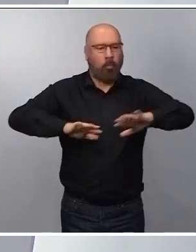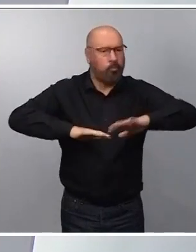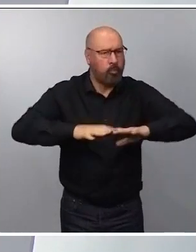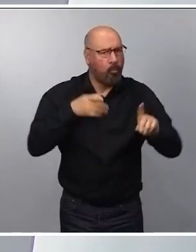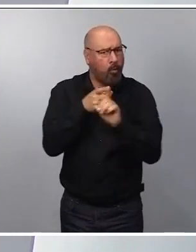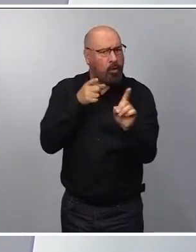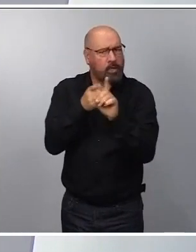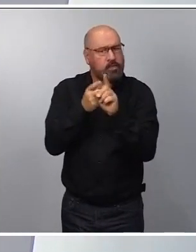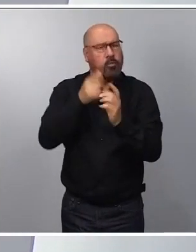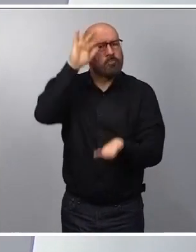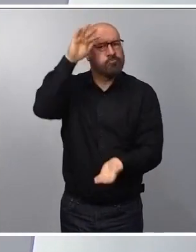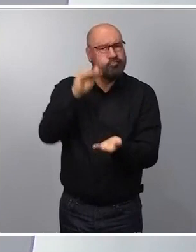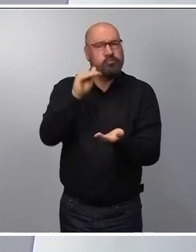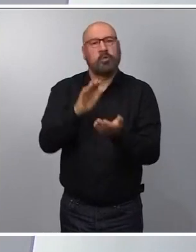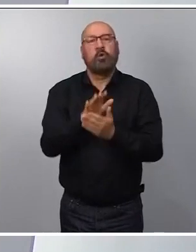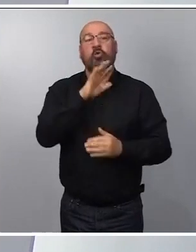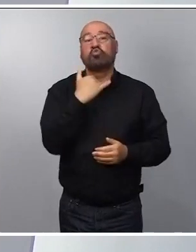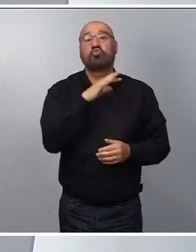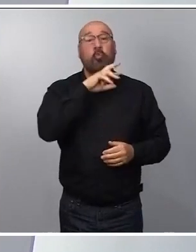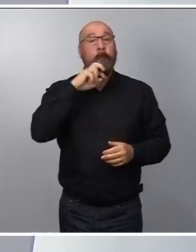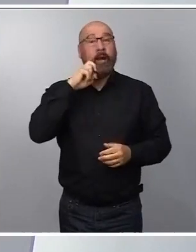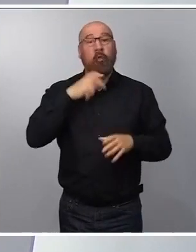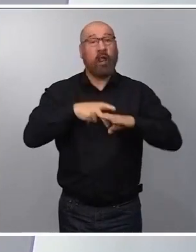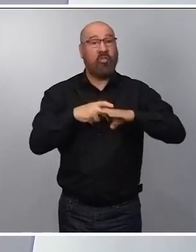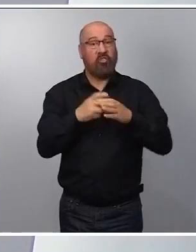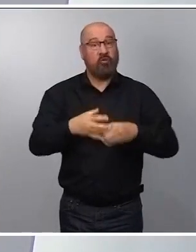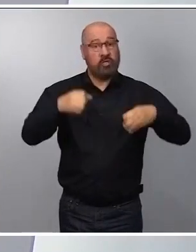por maximizar o valor económico dos activos.